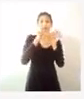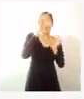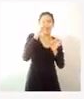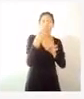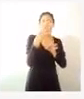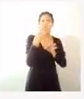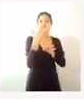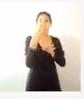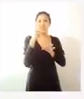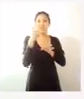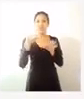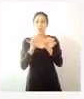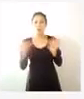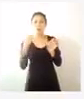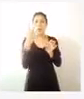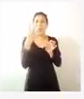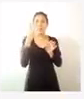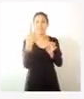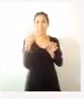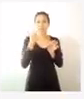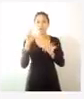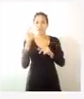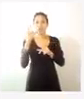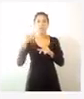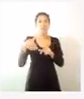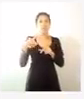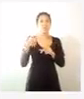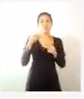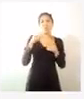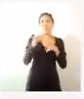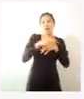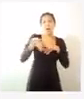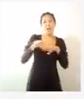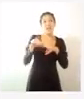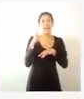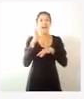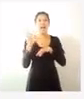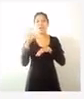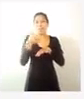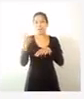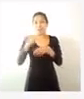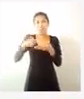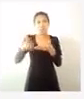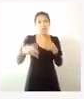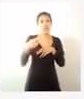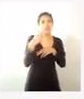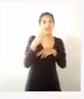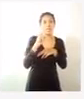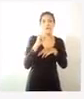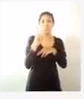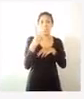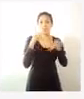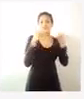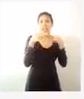el ancho de un teclado de computadora de escritorio por 45 centímetros, una regla y algo para hacer marcas en la tela que